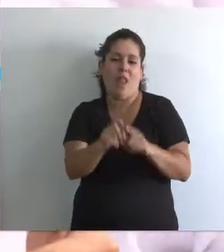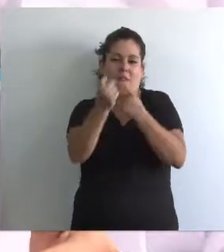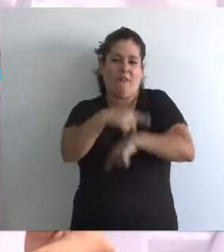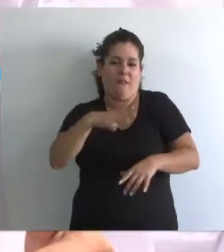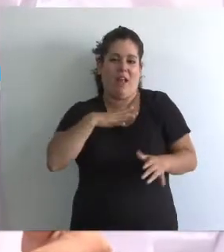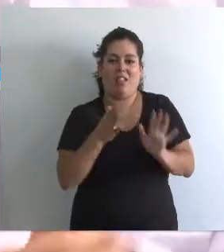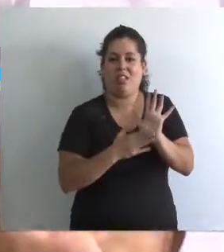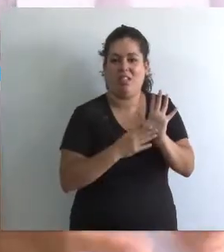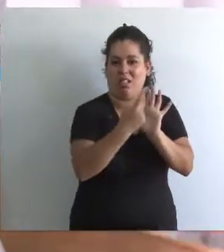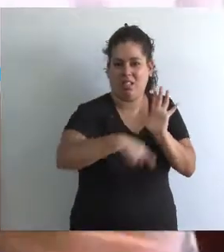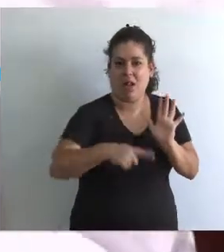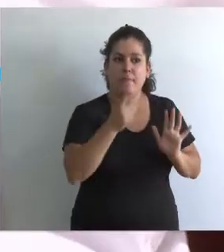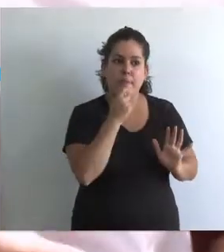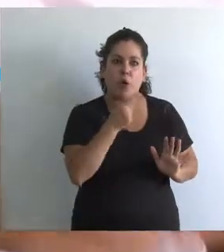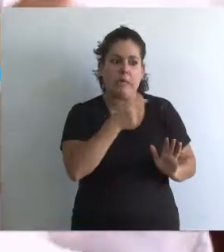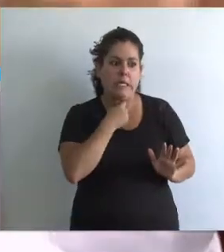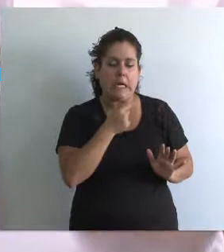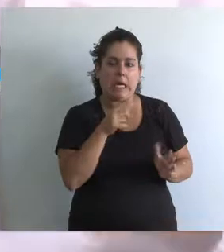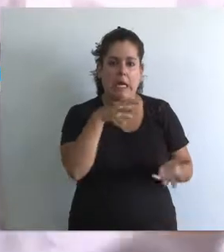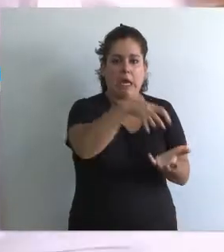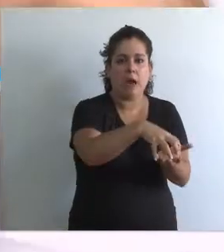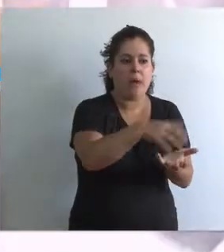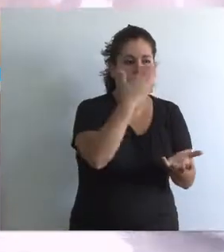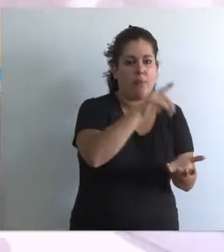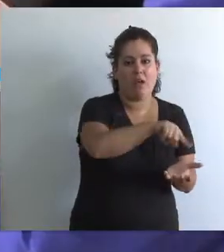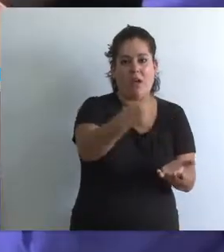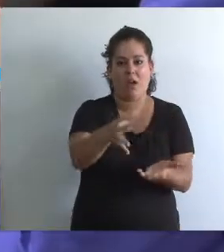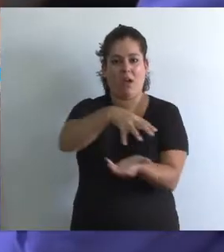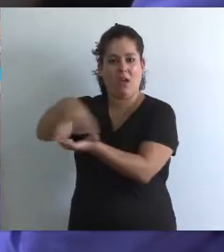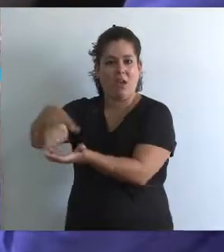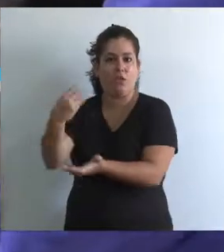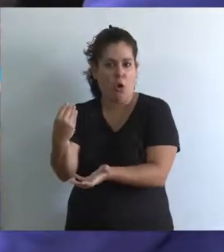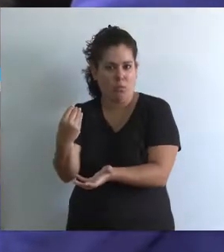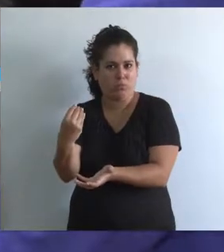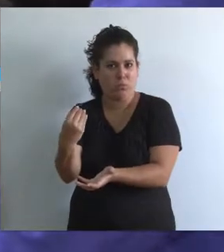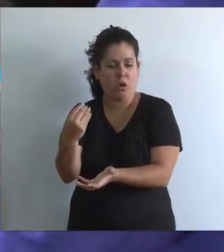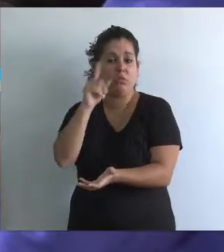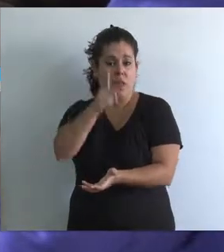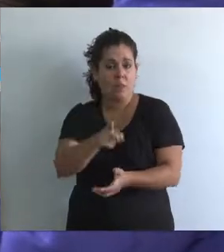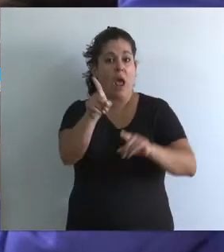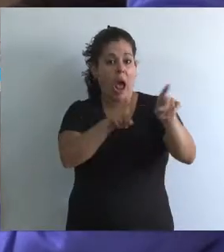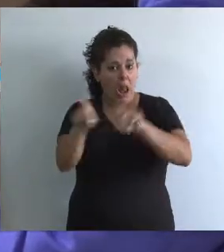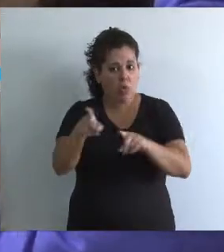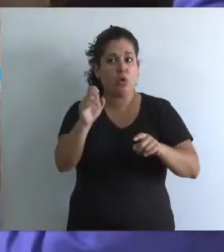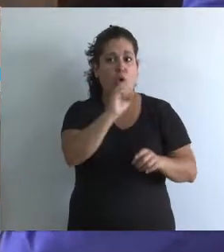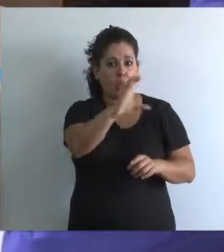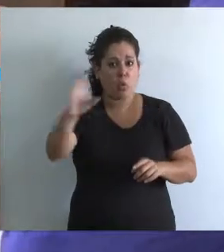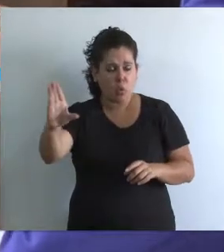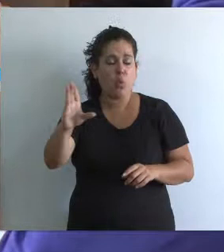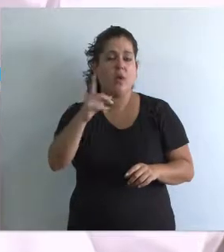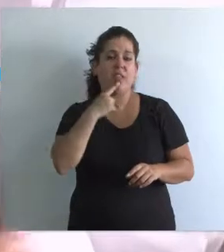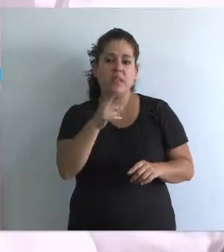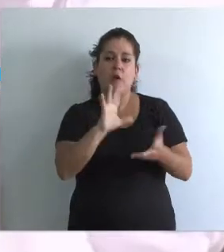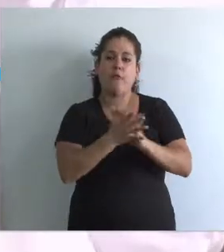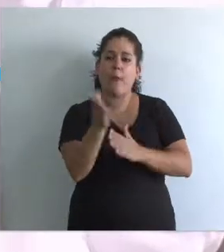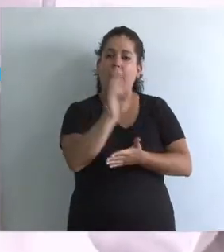con litigio. Bueno, queremos darle un lugar para transferir el dominio y la titularidad de esas tierras. Otra demanda importante de los clubes es que